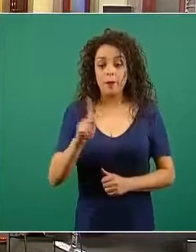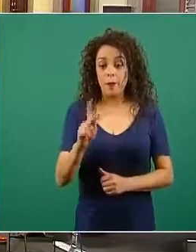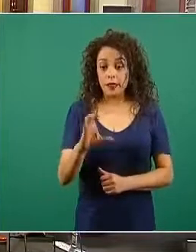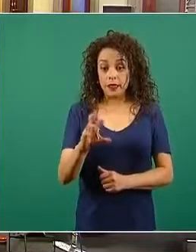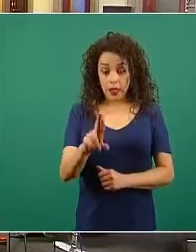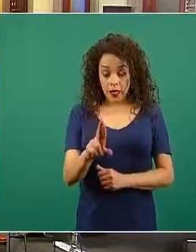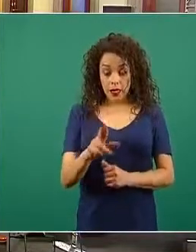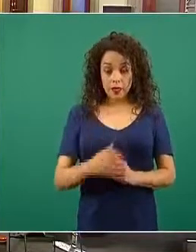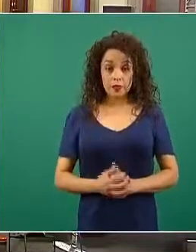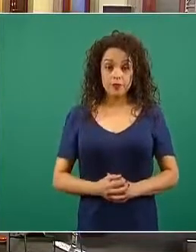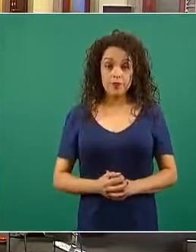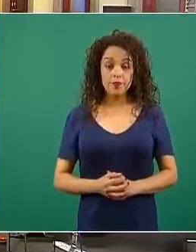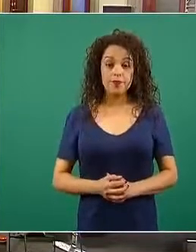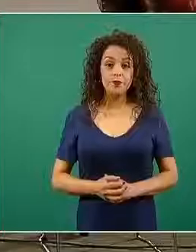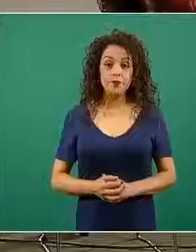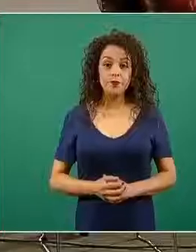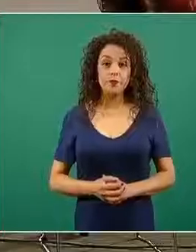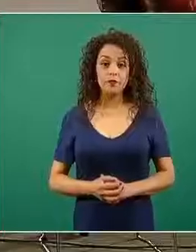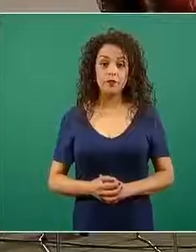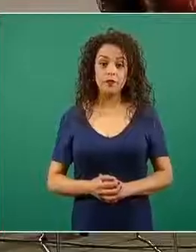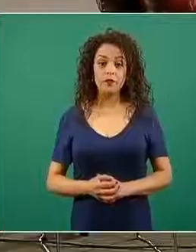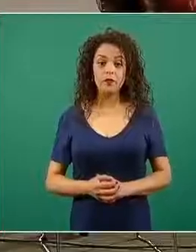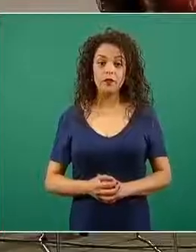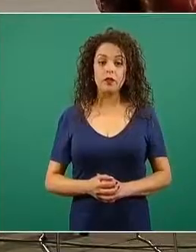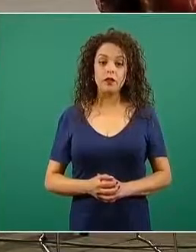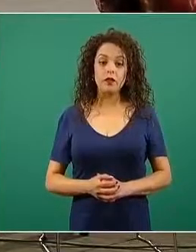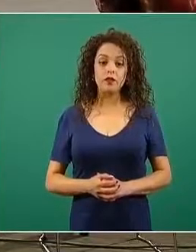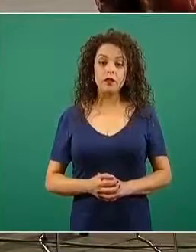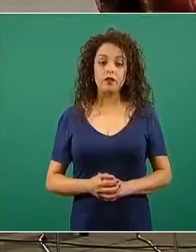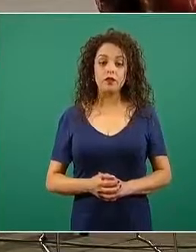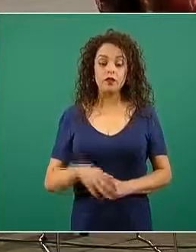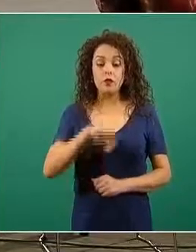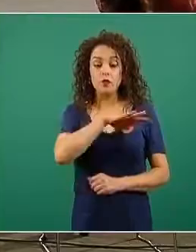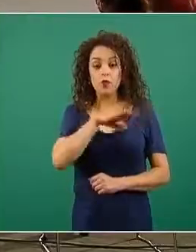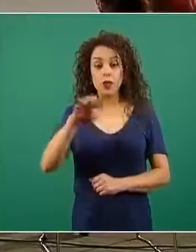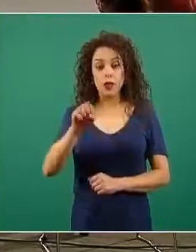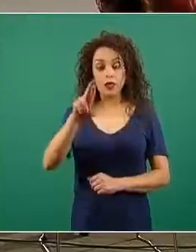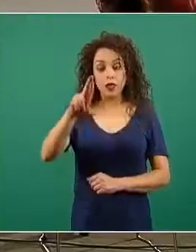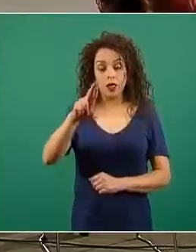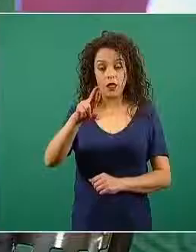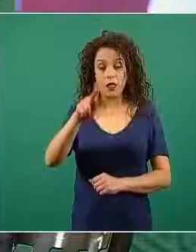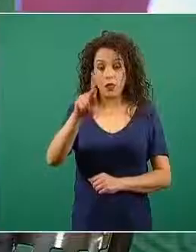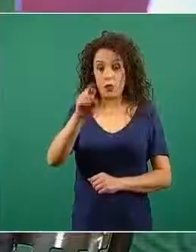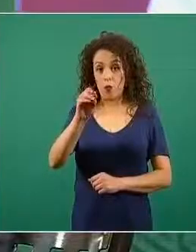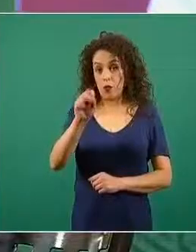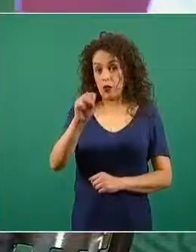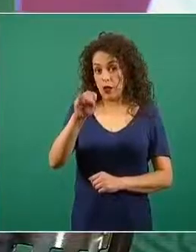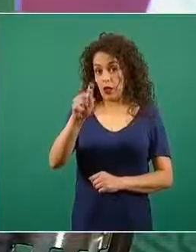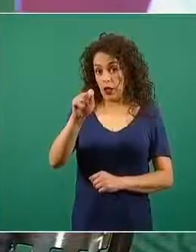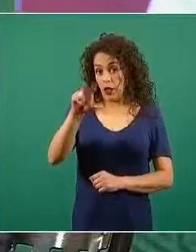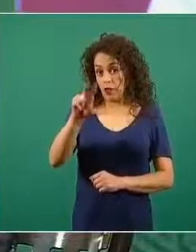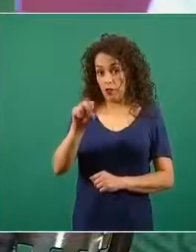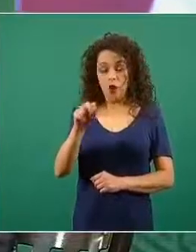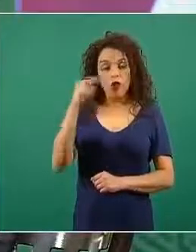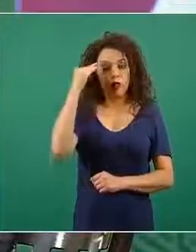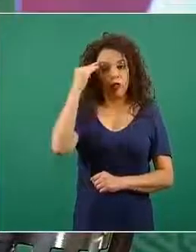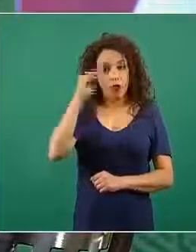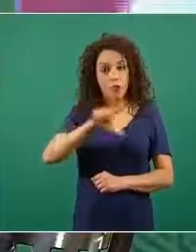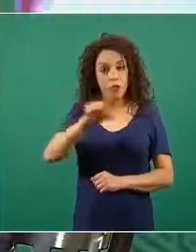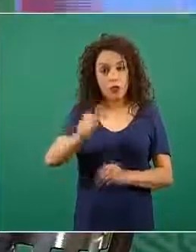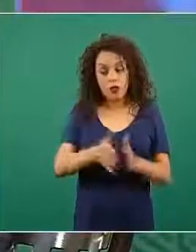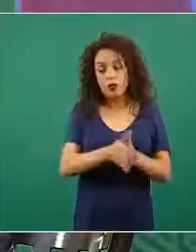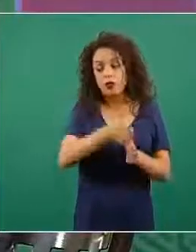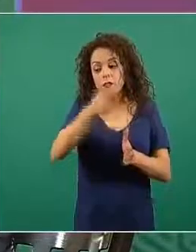PCR puede resultar positiva todavía mucho tiempo después, pero